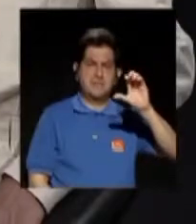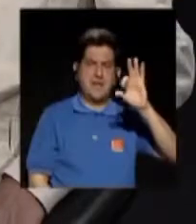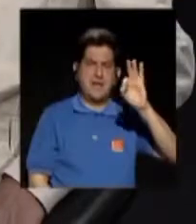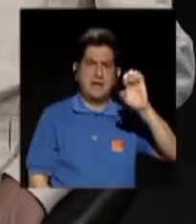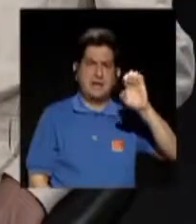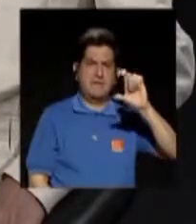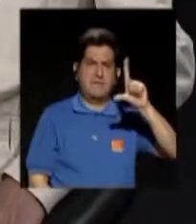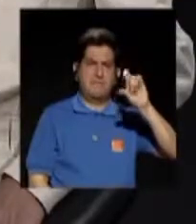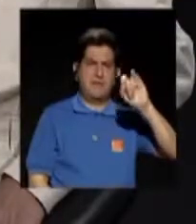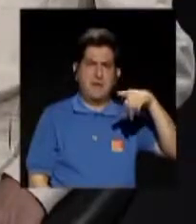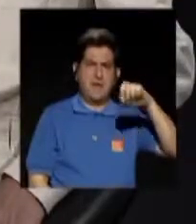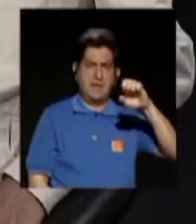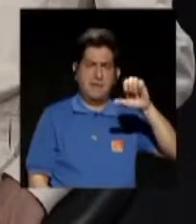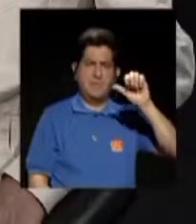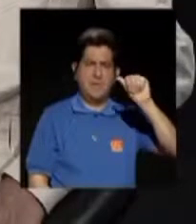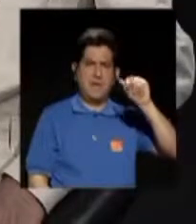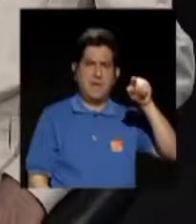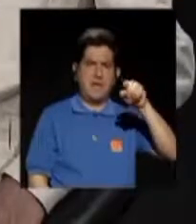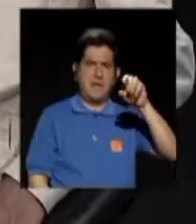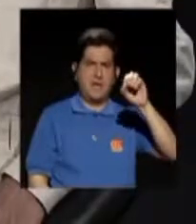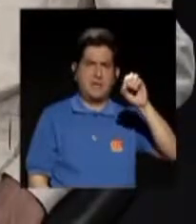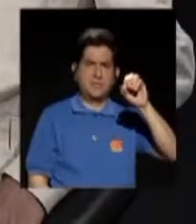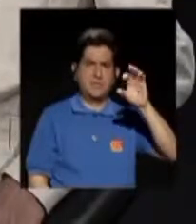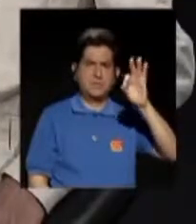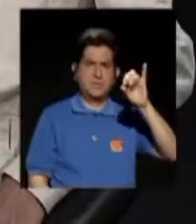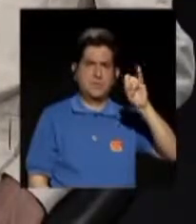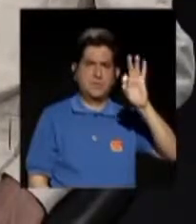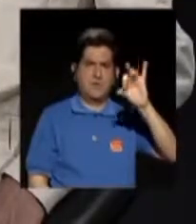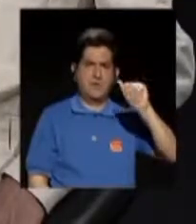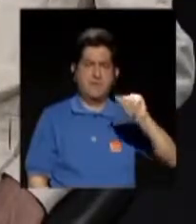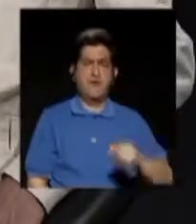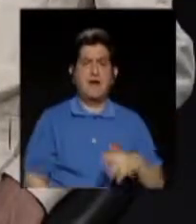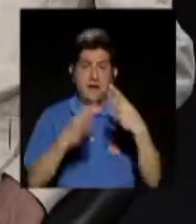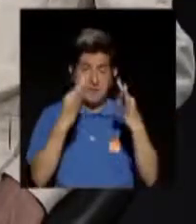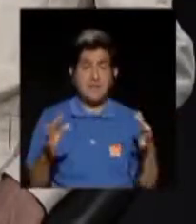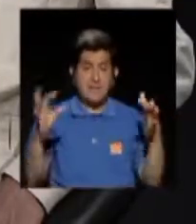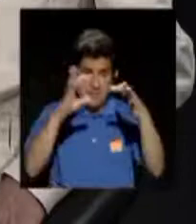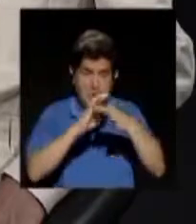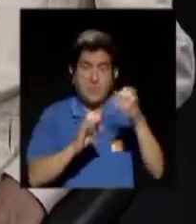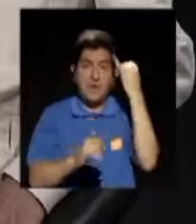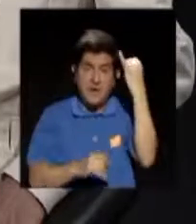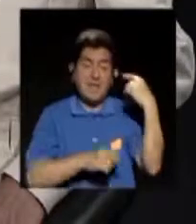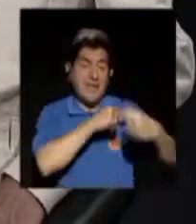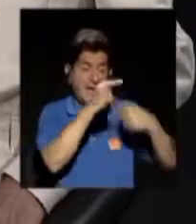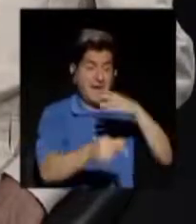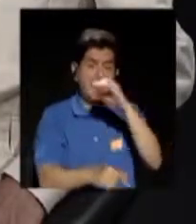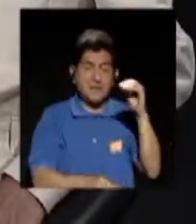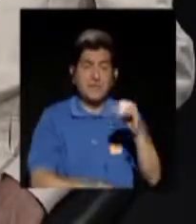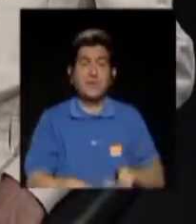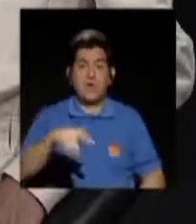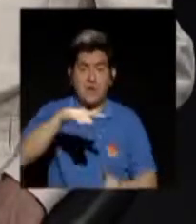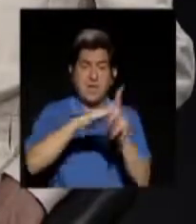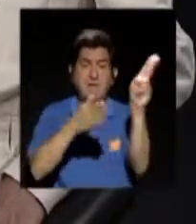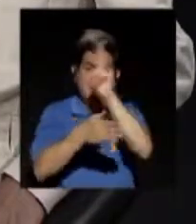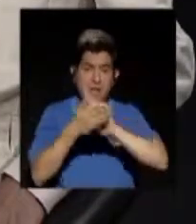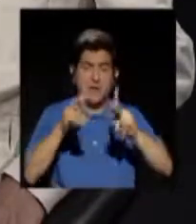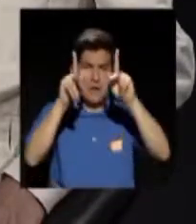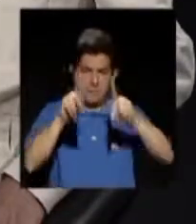la idea de generación con aparición de la universidad, poniendo gente que toma el poder